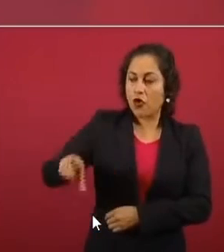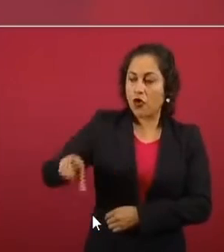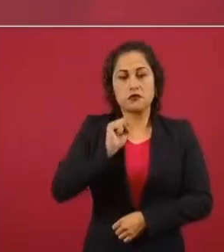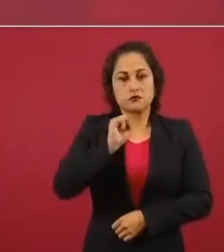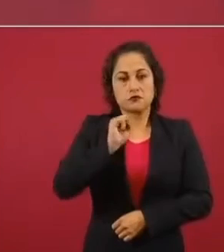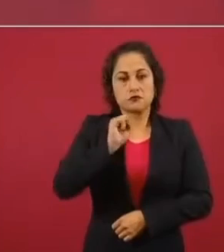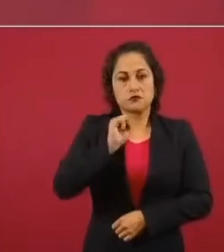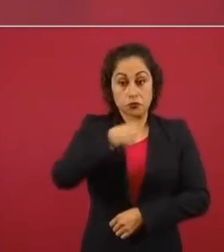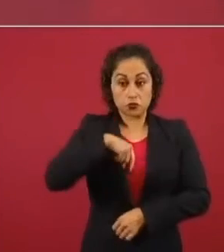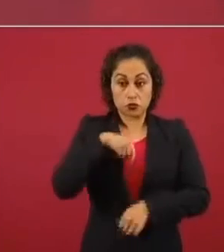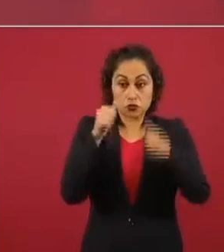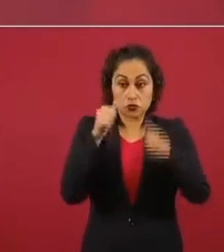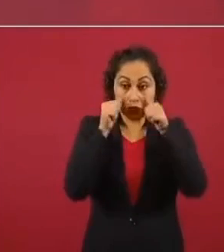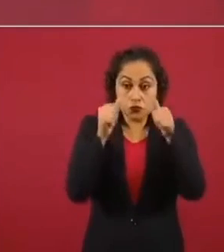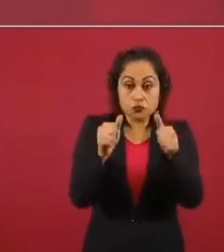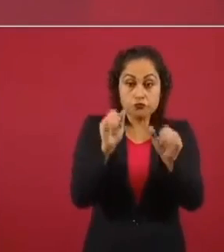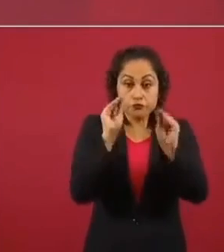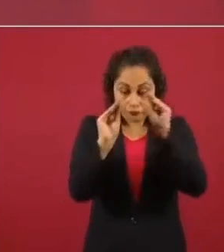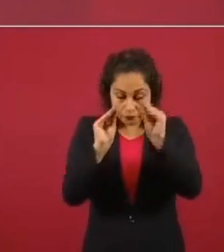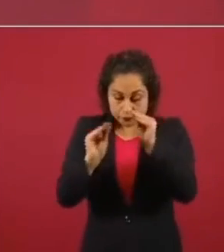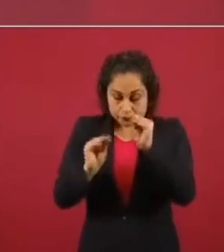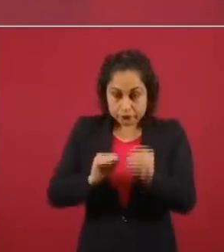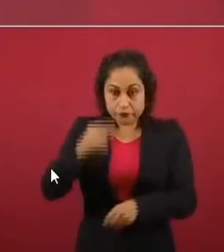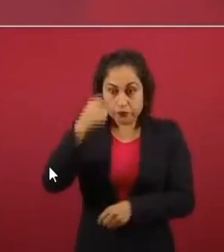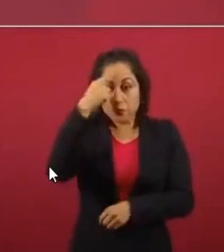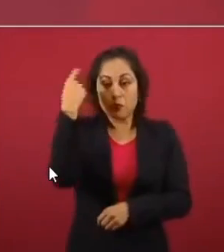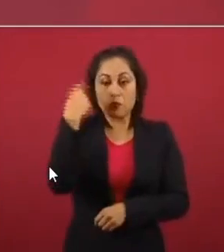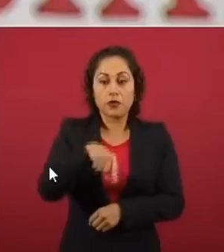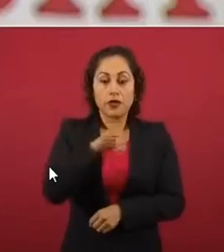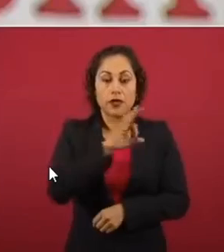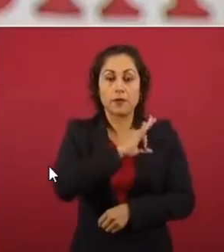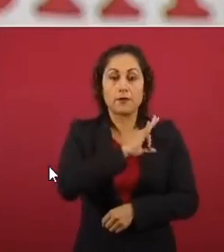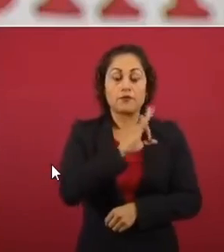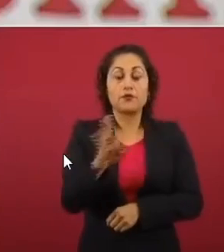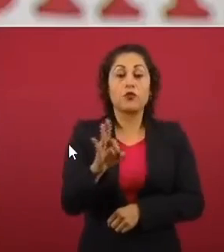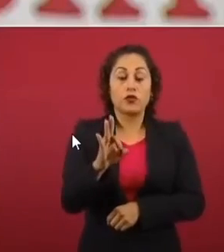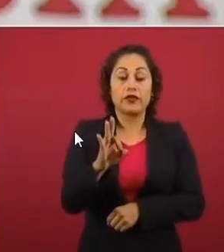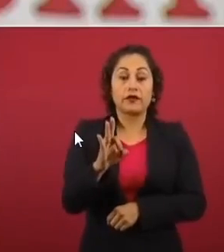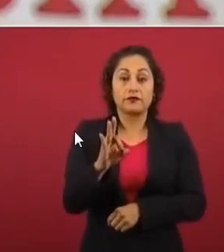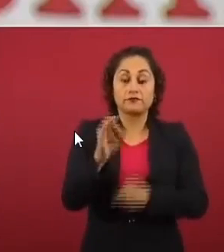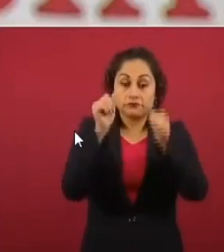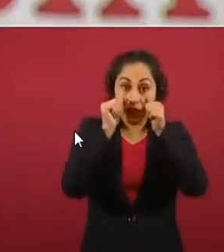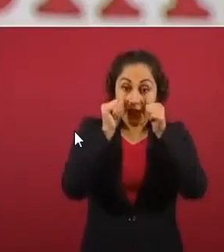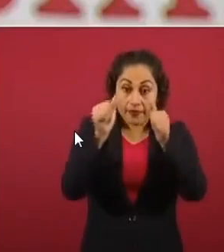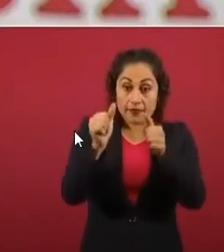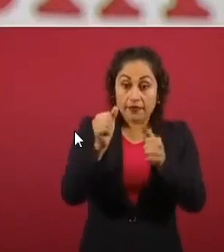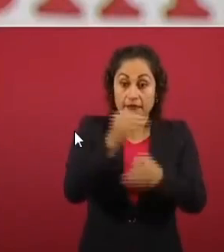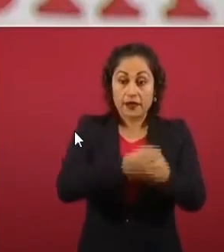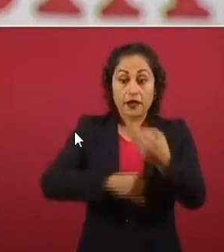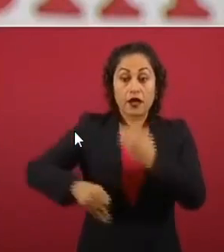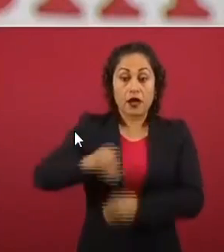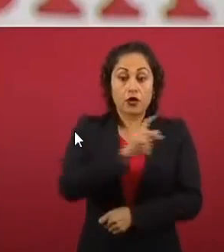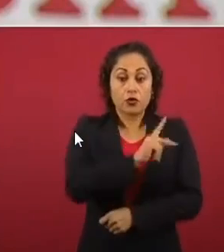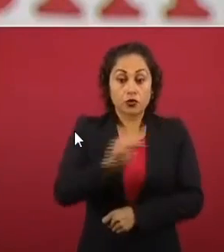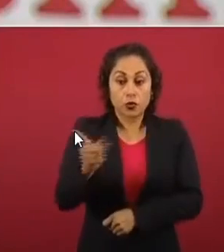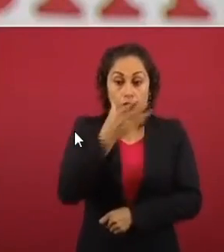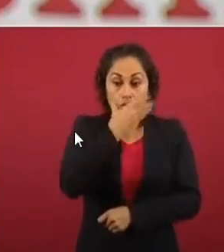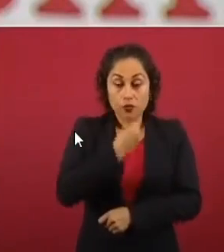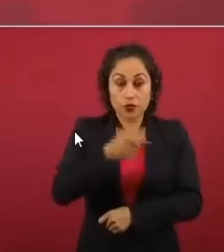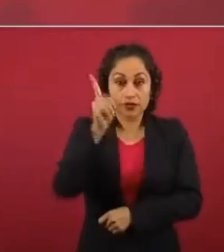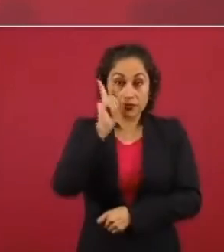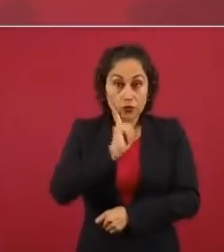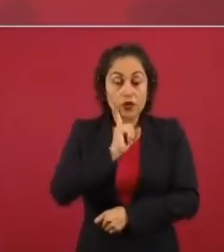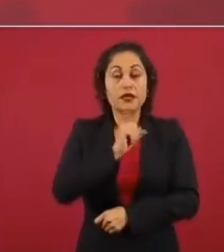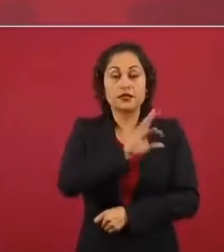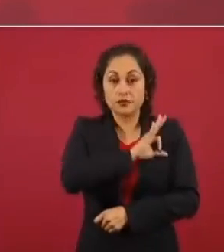en la materia técnica para identificar la manera más conveniente para todas y todos de iniciar el